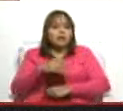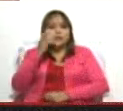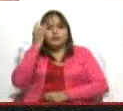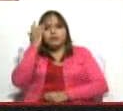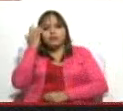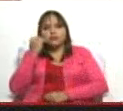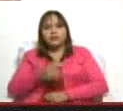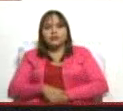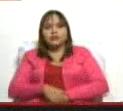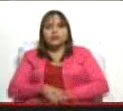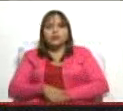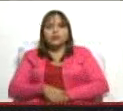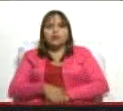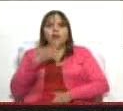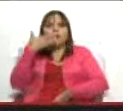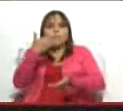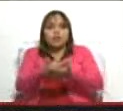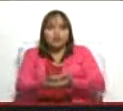invocó